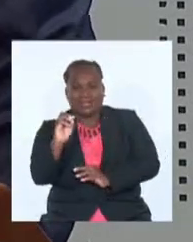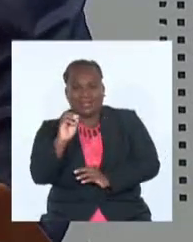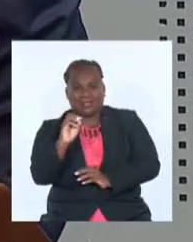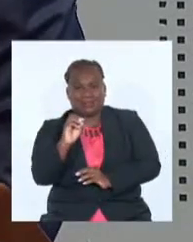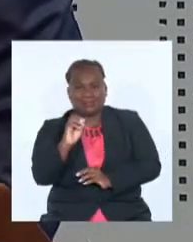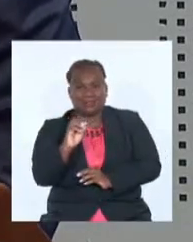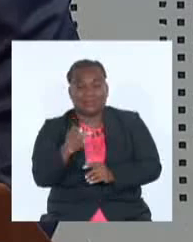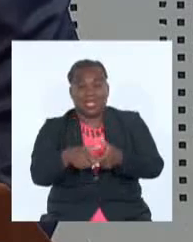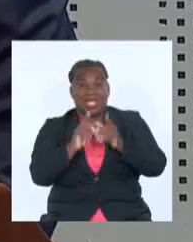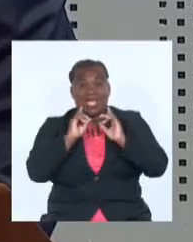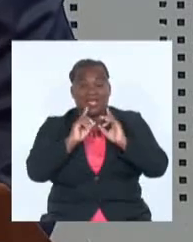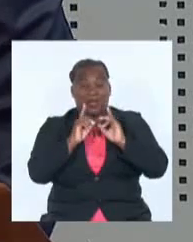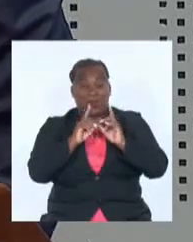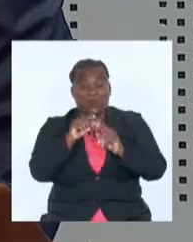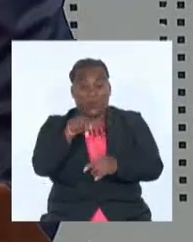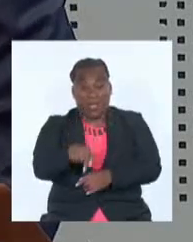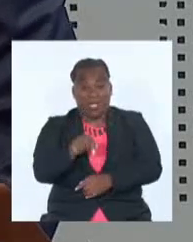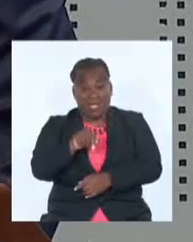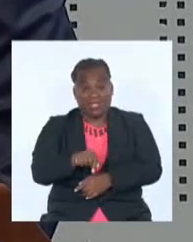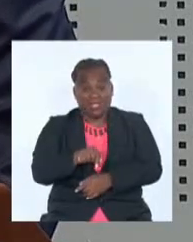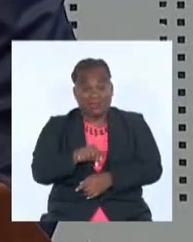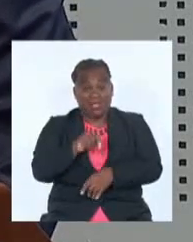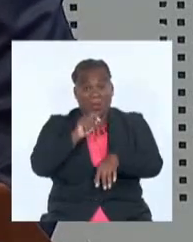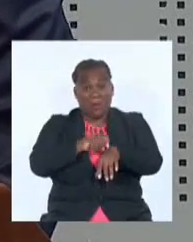reunimos en este momento crucial de la historia,